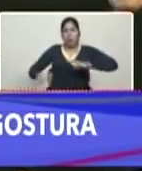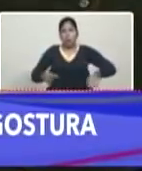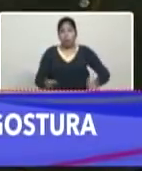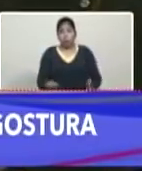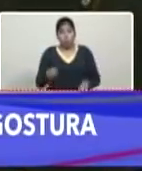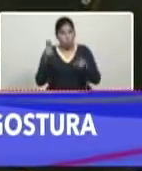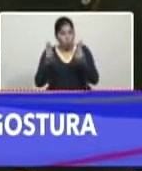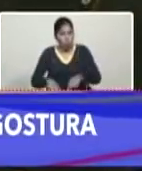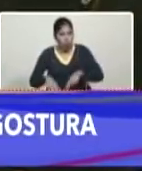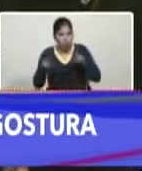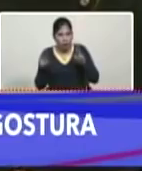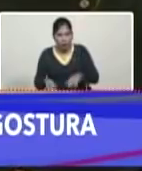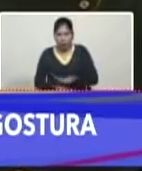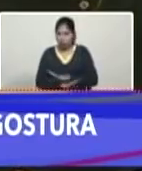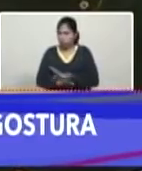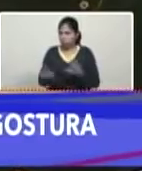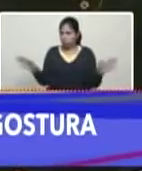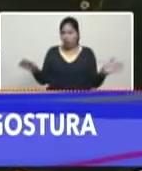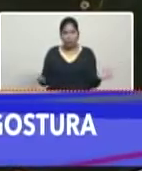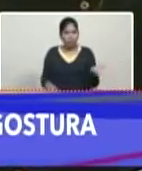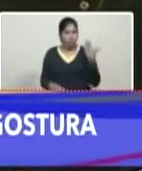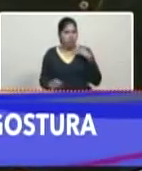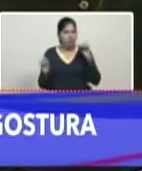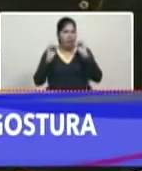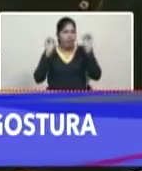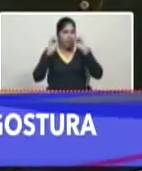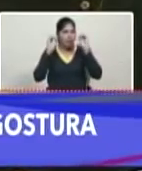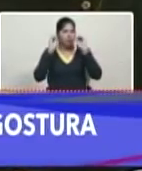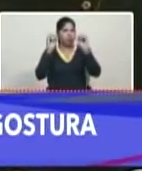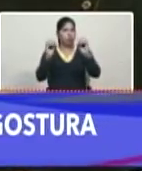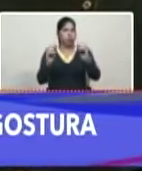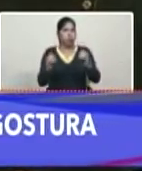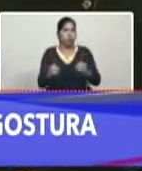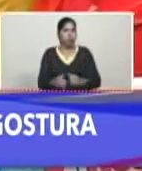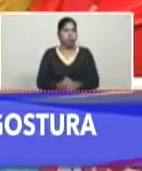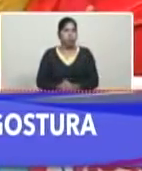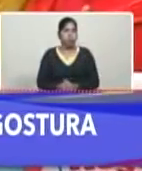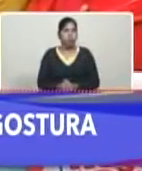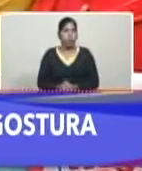antes lo habíamos visto. ¿Cómo se puede llamar eso?